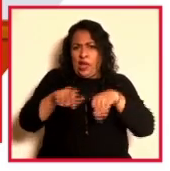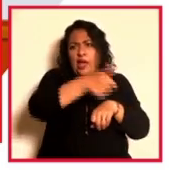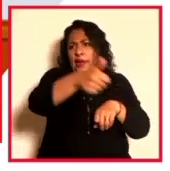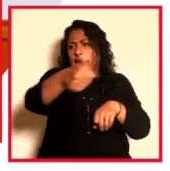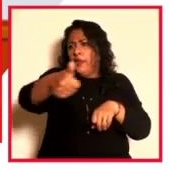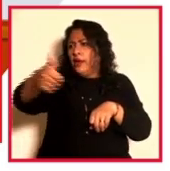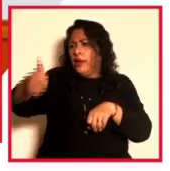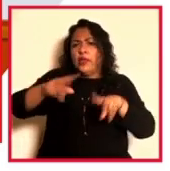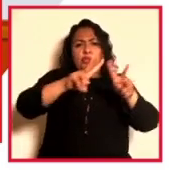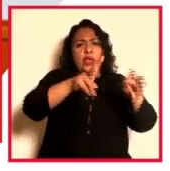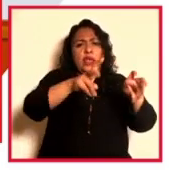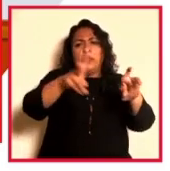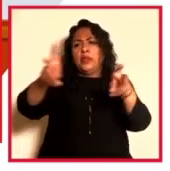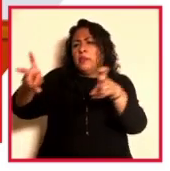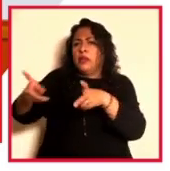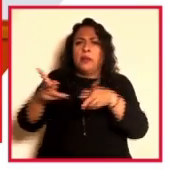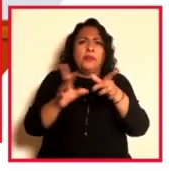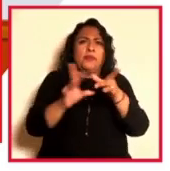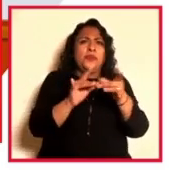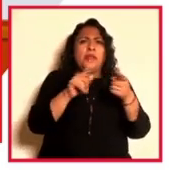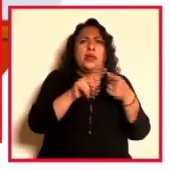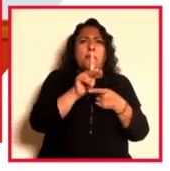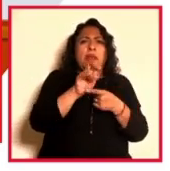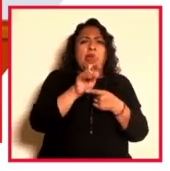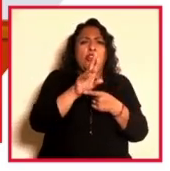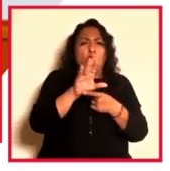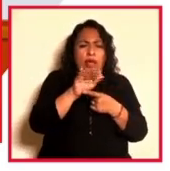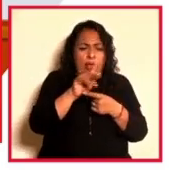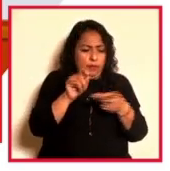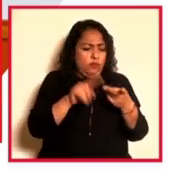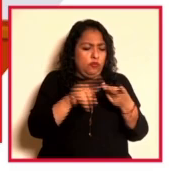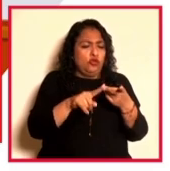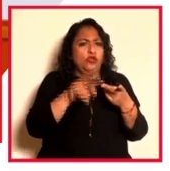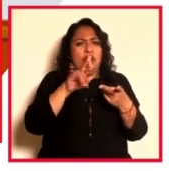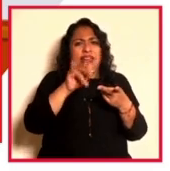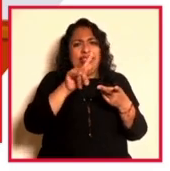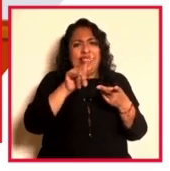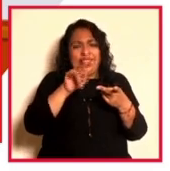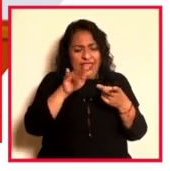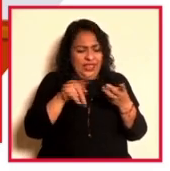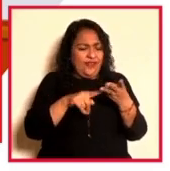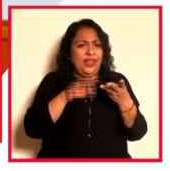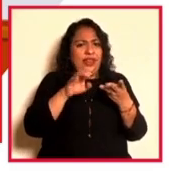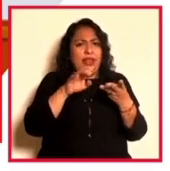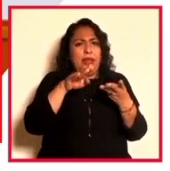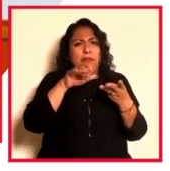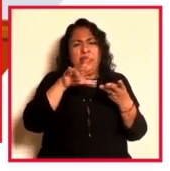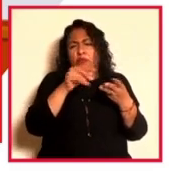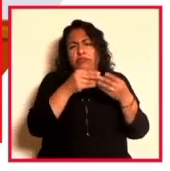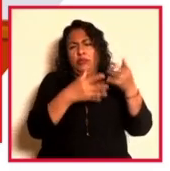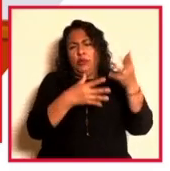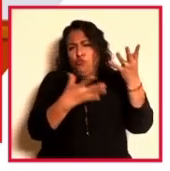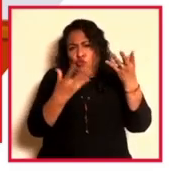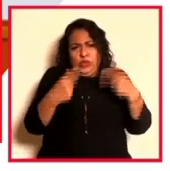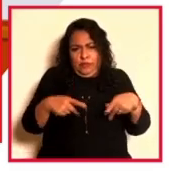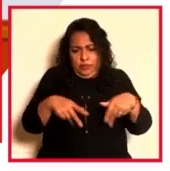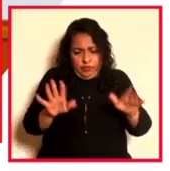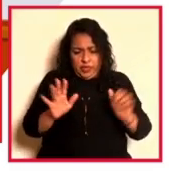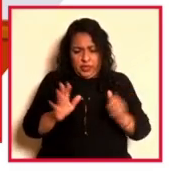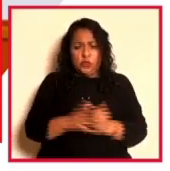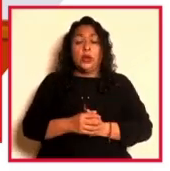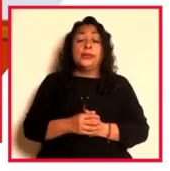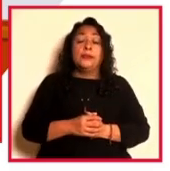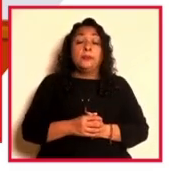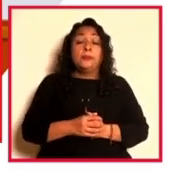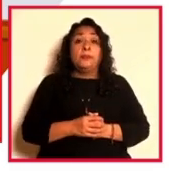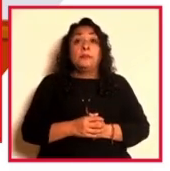poquito estaba Pedro campo Ramírez estaba Rita edder estaba Emilio carvallo éramos muchos y cada